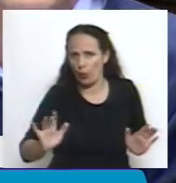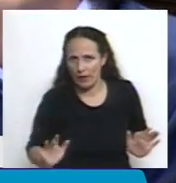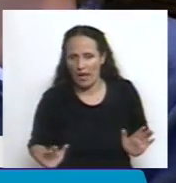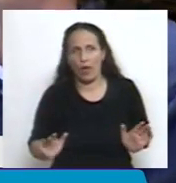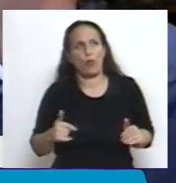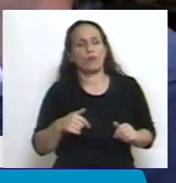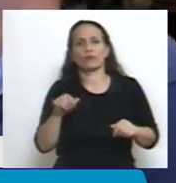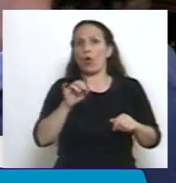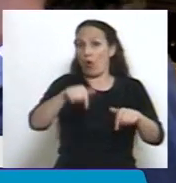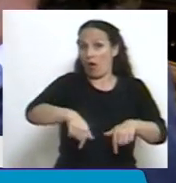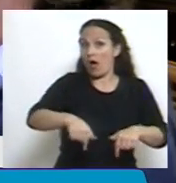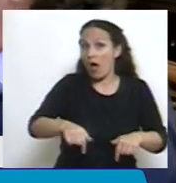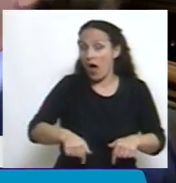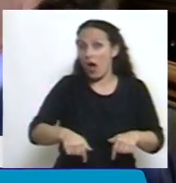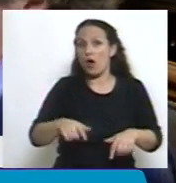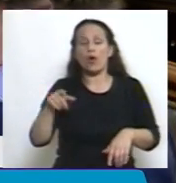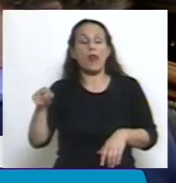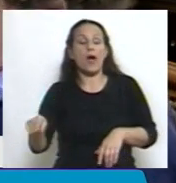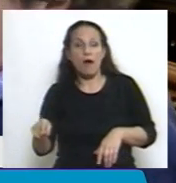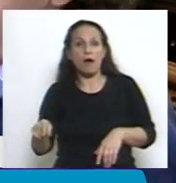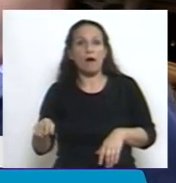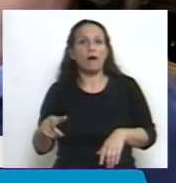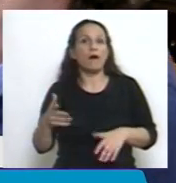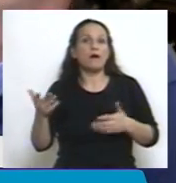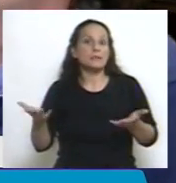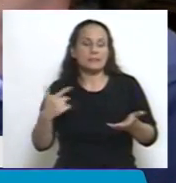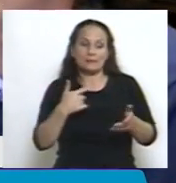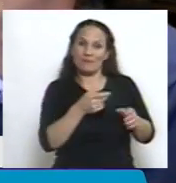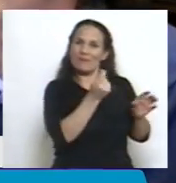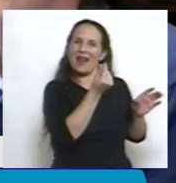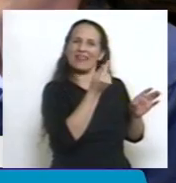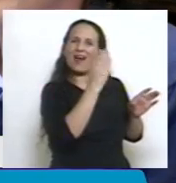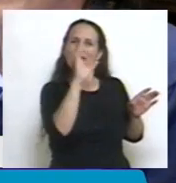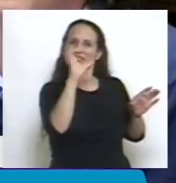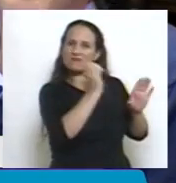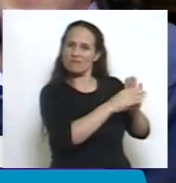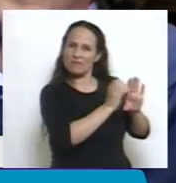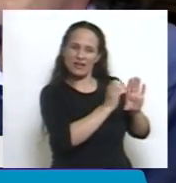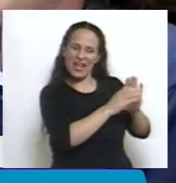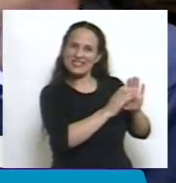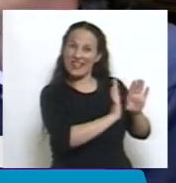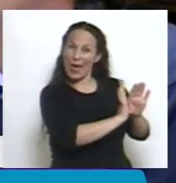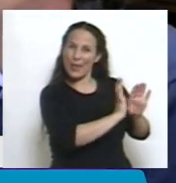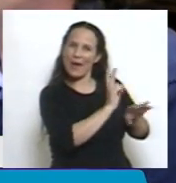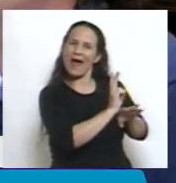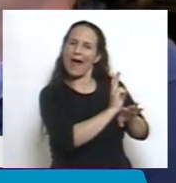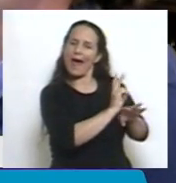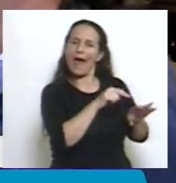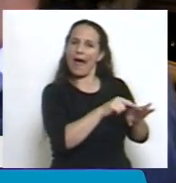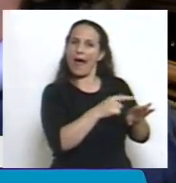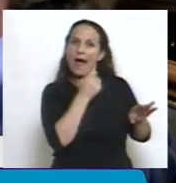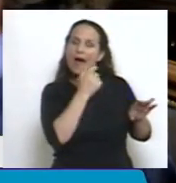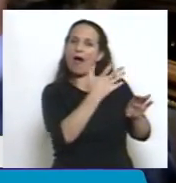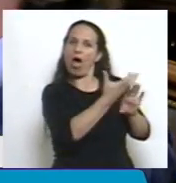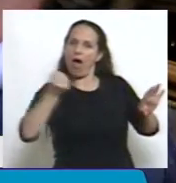el presente cuando, merced a utilizar las reservas para sostener un aumento del gasto, uno se queda